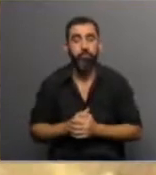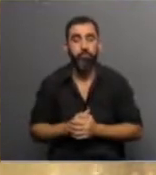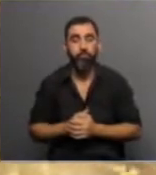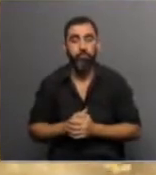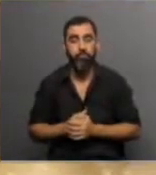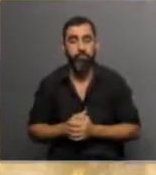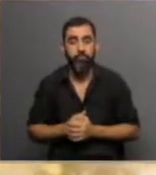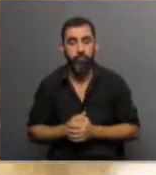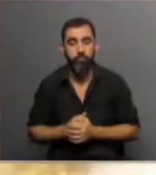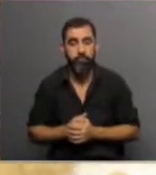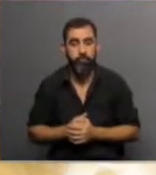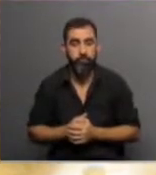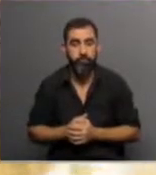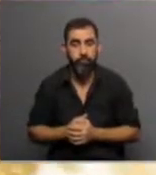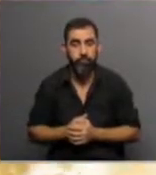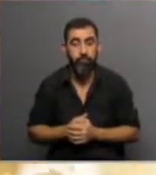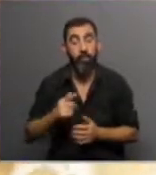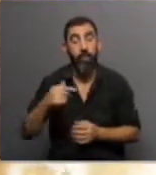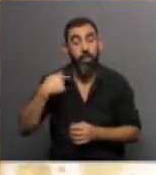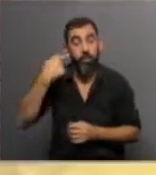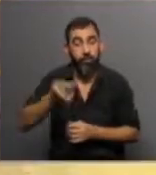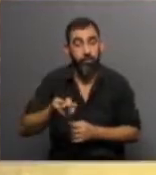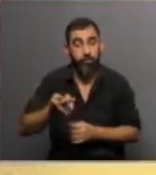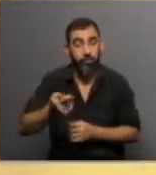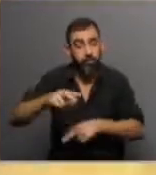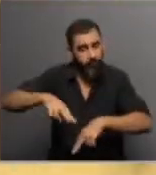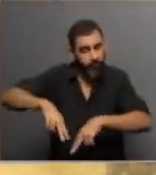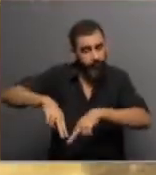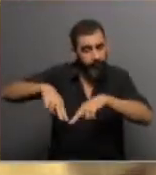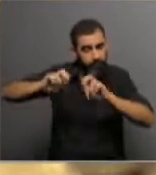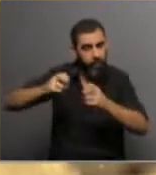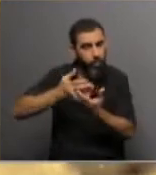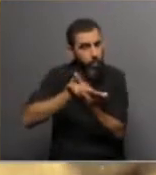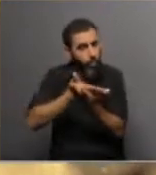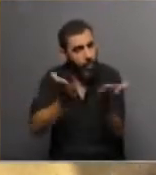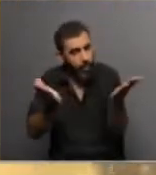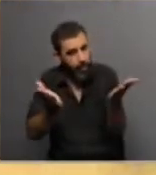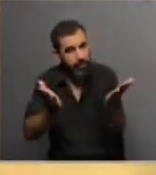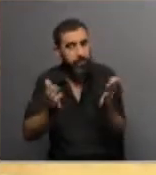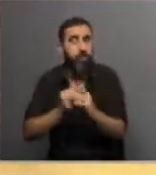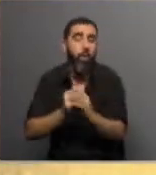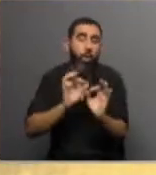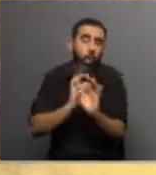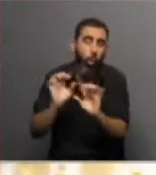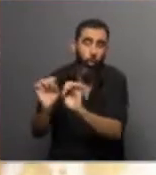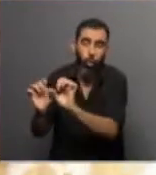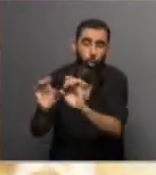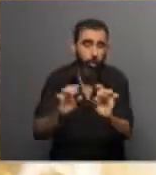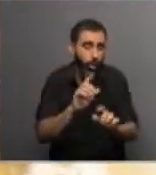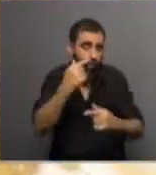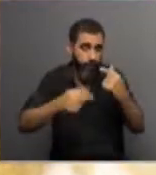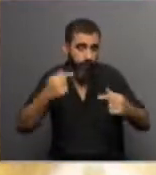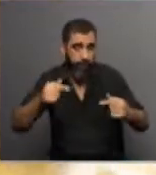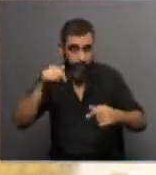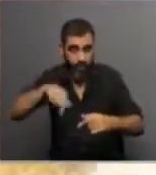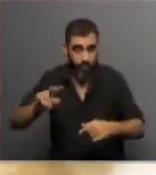dibujo macro de lo que fuimos viendo. Después, estudiando muestras de interés o brotes